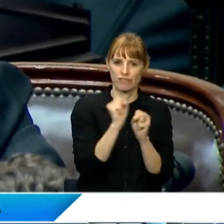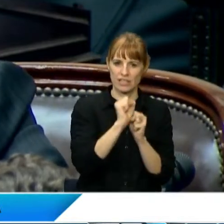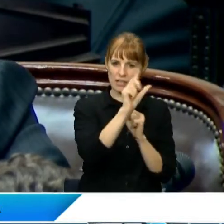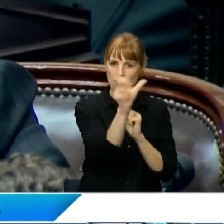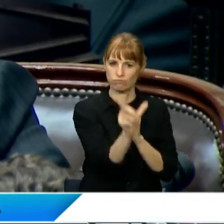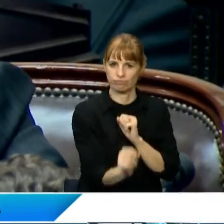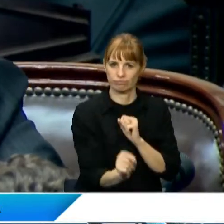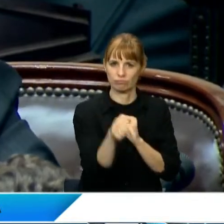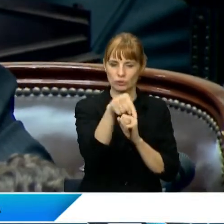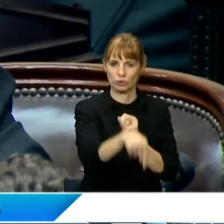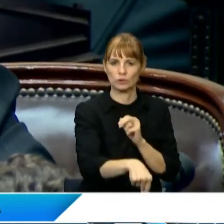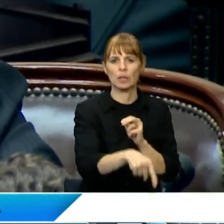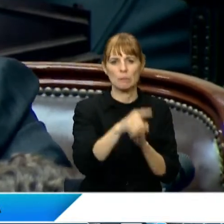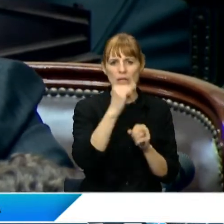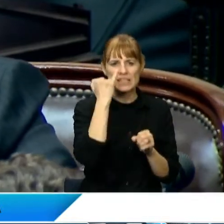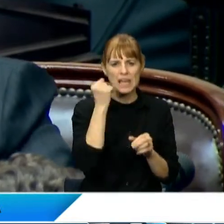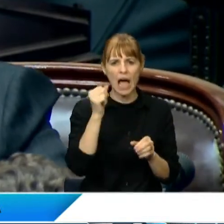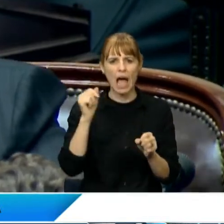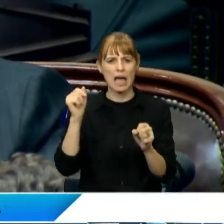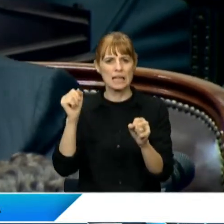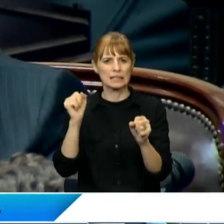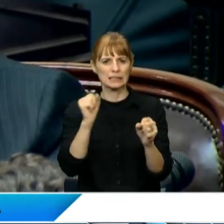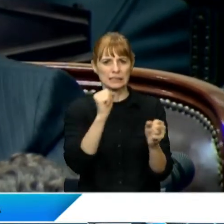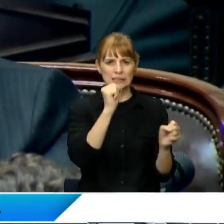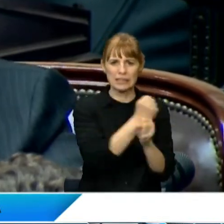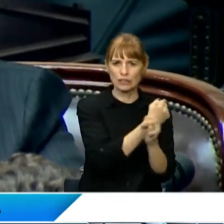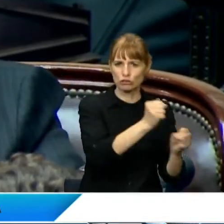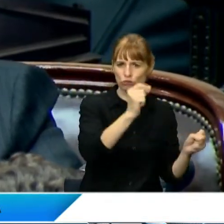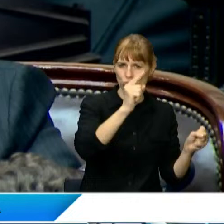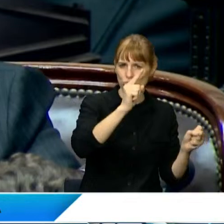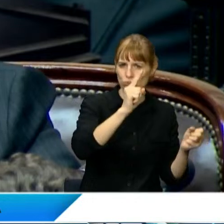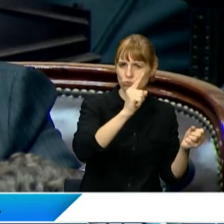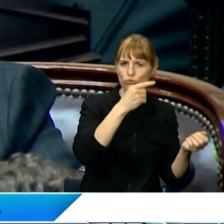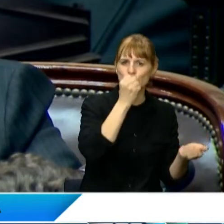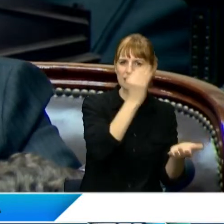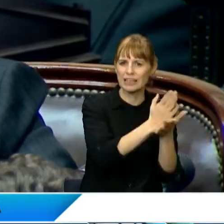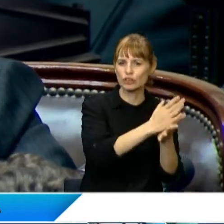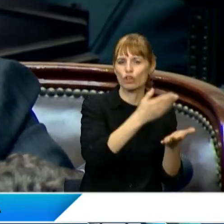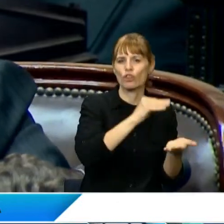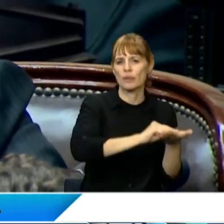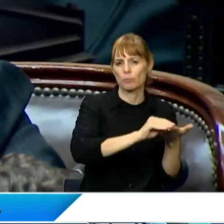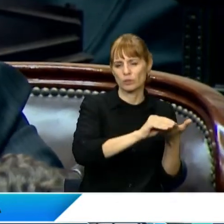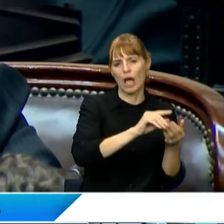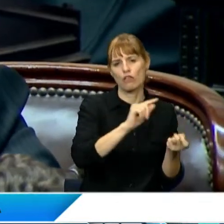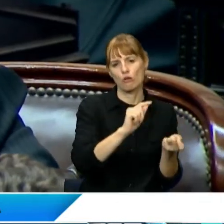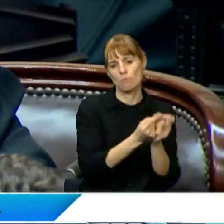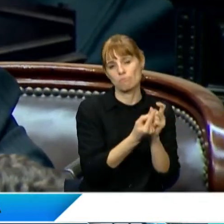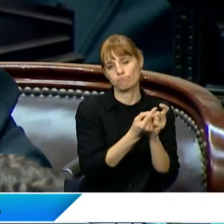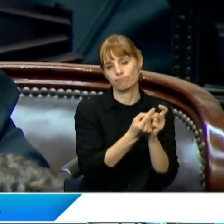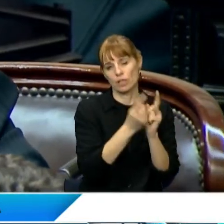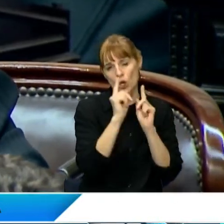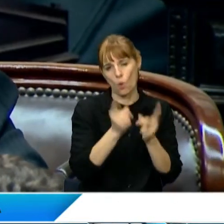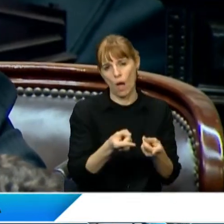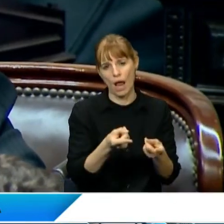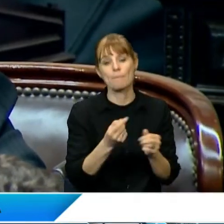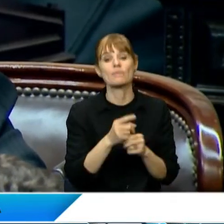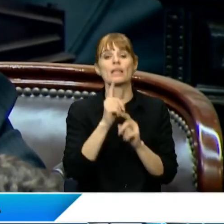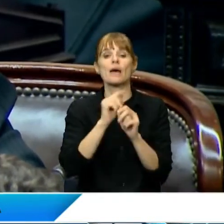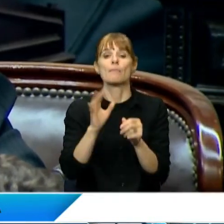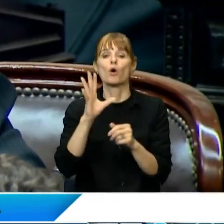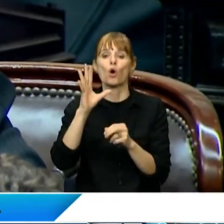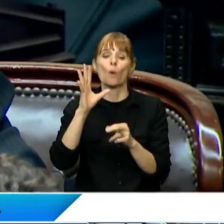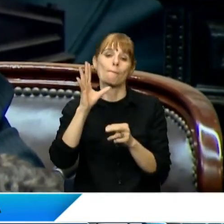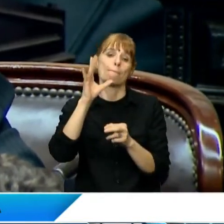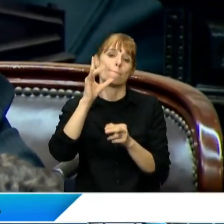en la sanción de diputados, pero viene la aclaración y la verdad que es superadora en nuestra versión. Que no puede intervenirse el Banco Nacional de